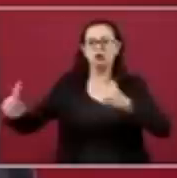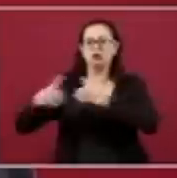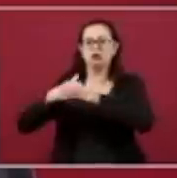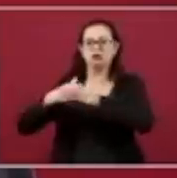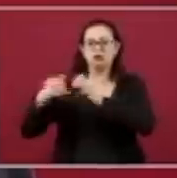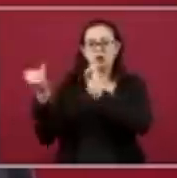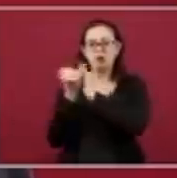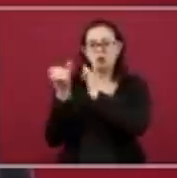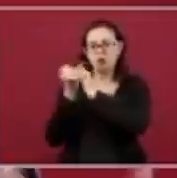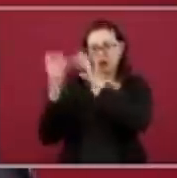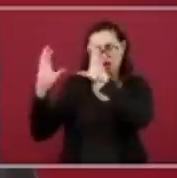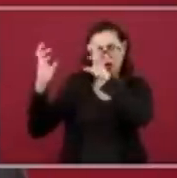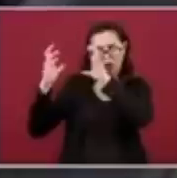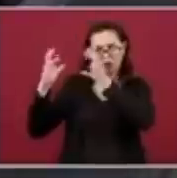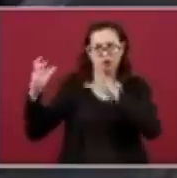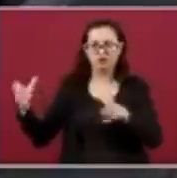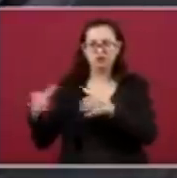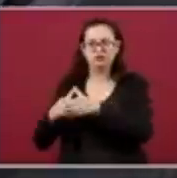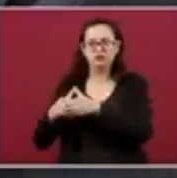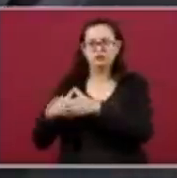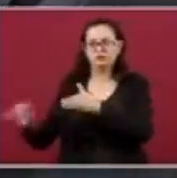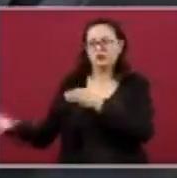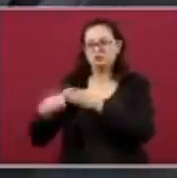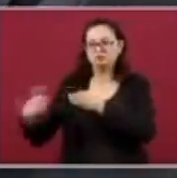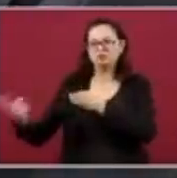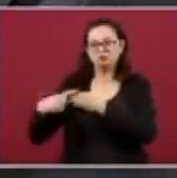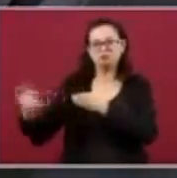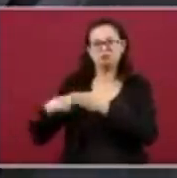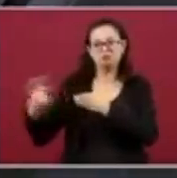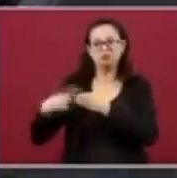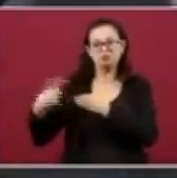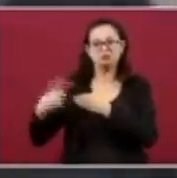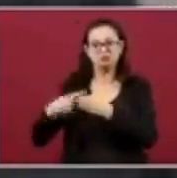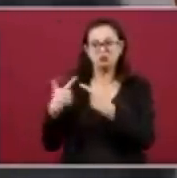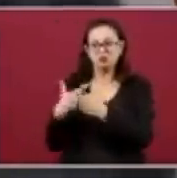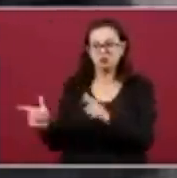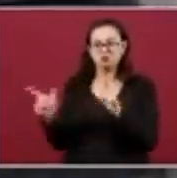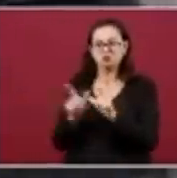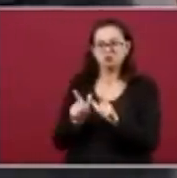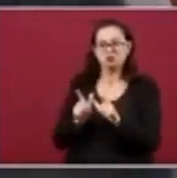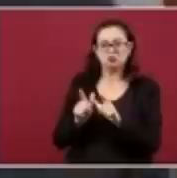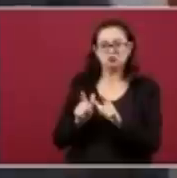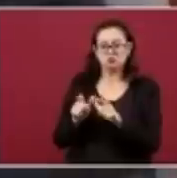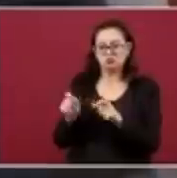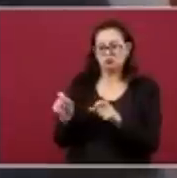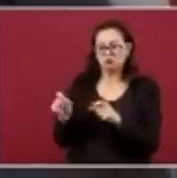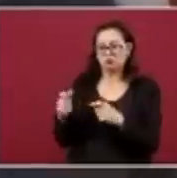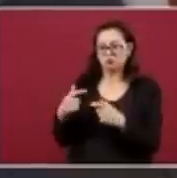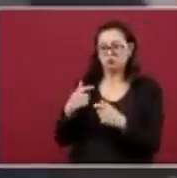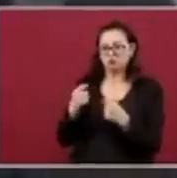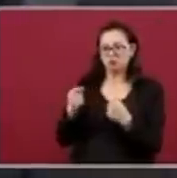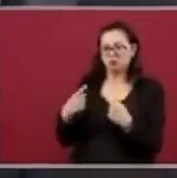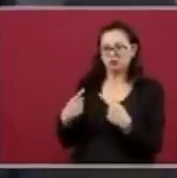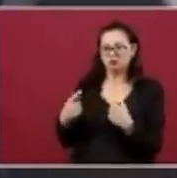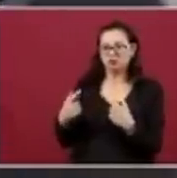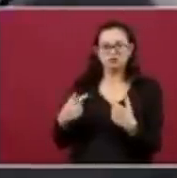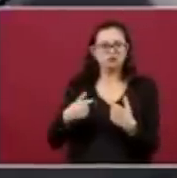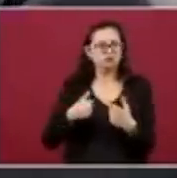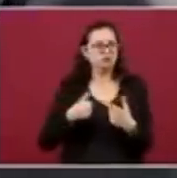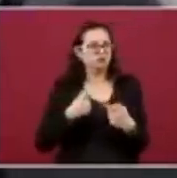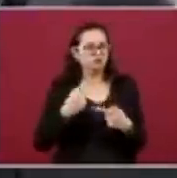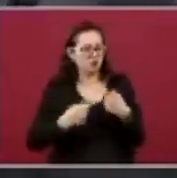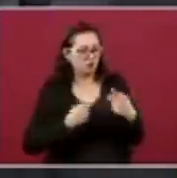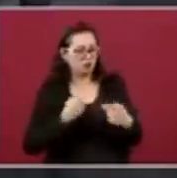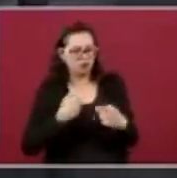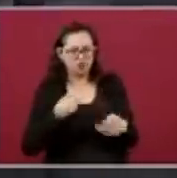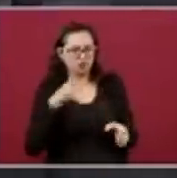afines, los meten en un grupo, luego hasta ellos mismos dicen: yo no fui consultado, yo no